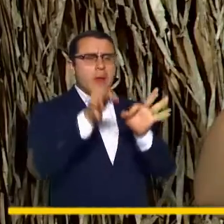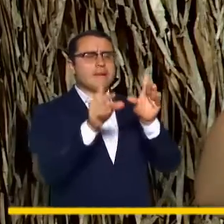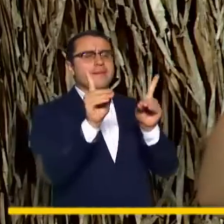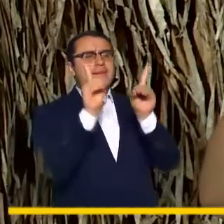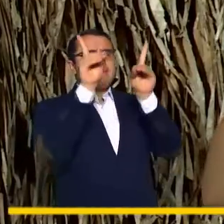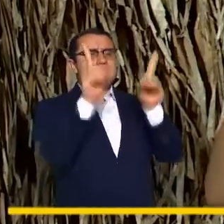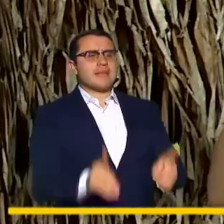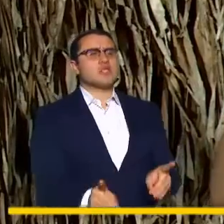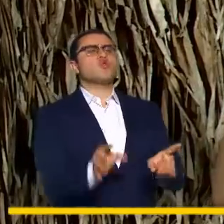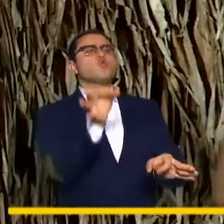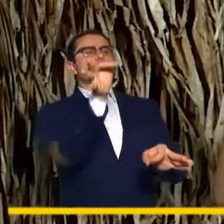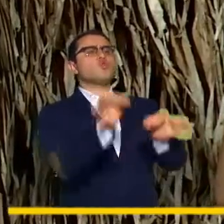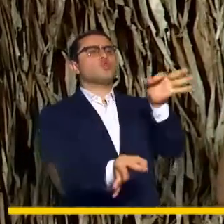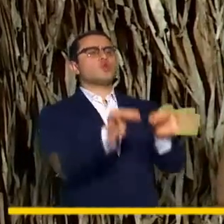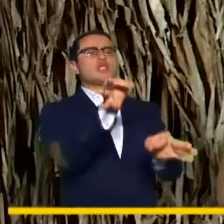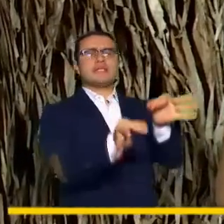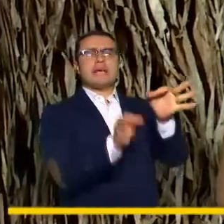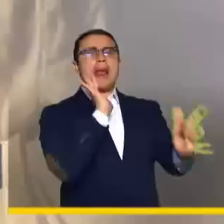justicia